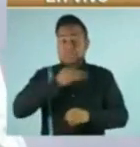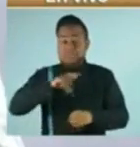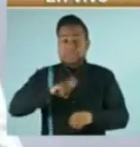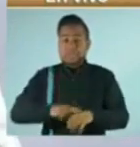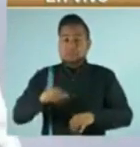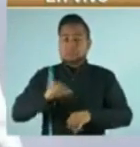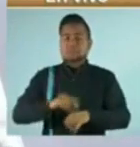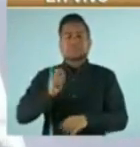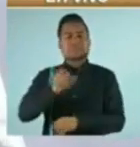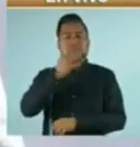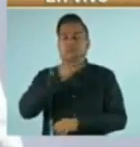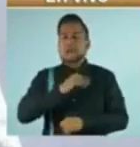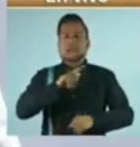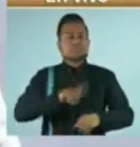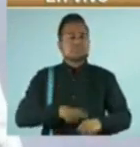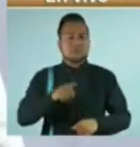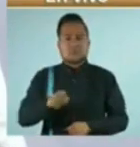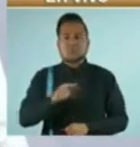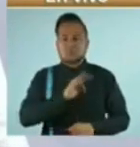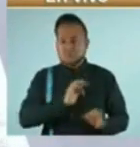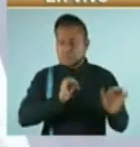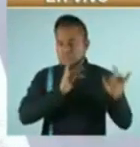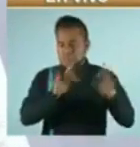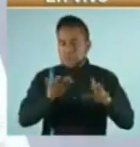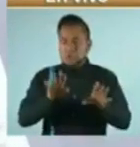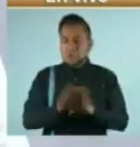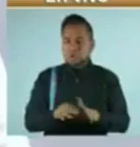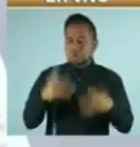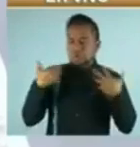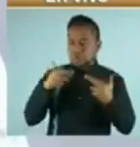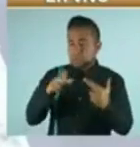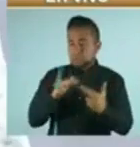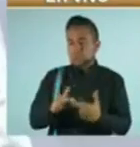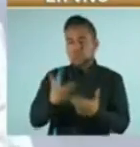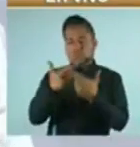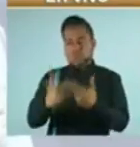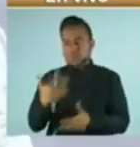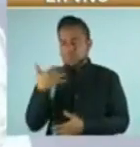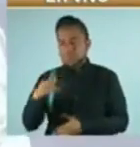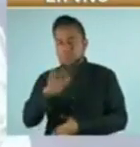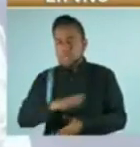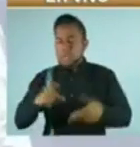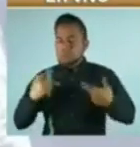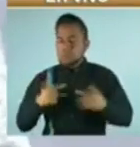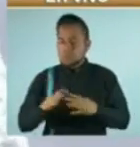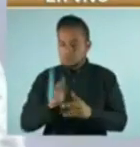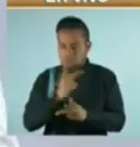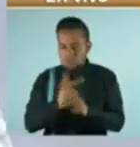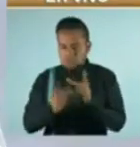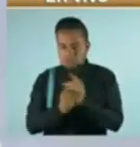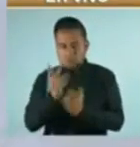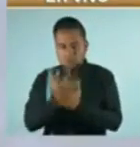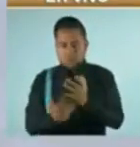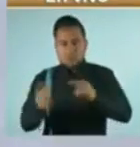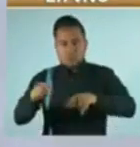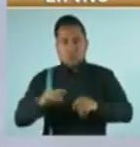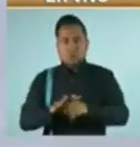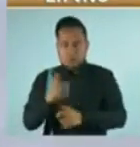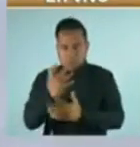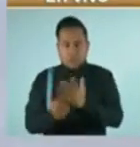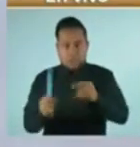sea un festival que tú vayas y que veas cosas de la región, cosas que la gente las está produciendo ahí, que las están haciendo